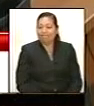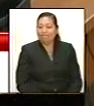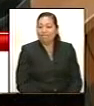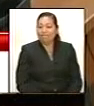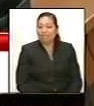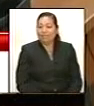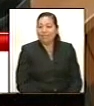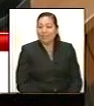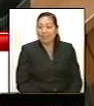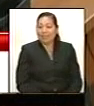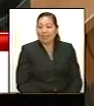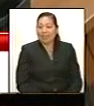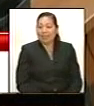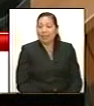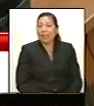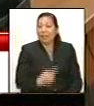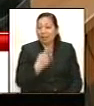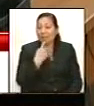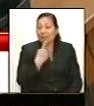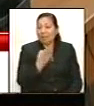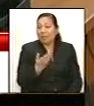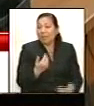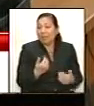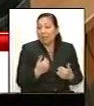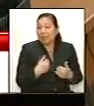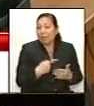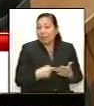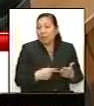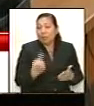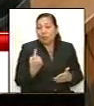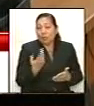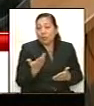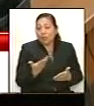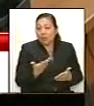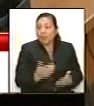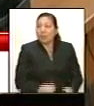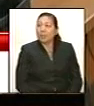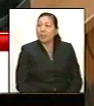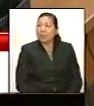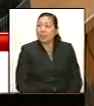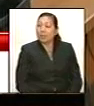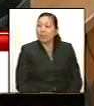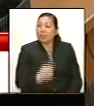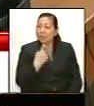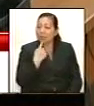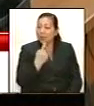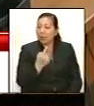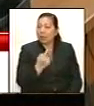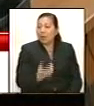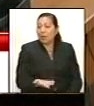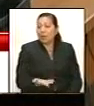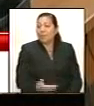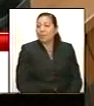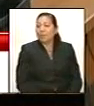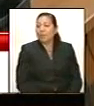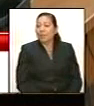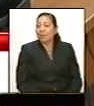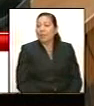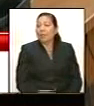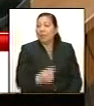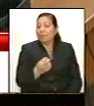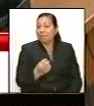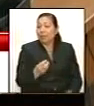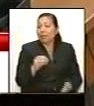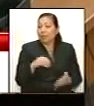Entonces, no sé. Sí, no, ese era exactamente el mismo punto que yo tenía, así que solamente hacerle eco a lo que dijo María Liv. En verdad yo